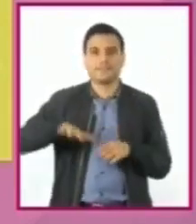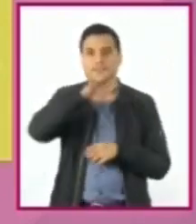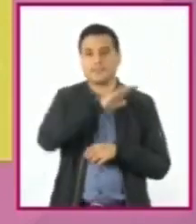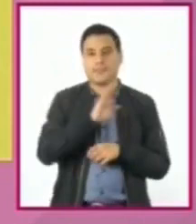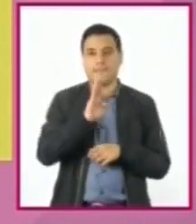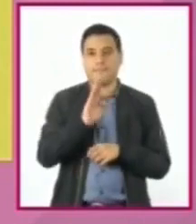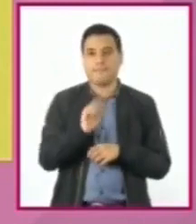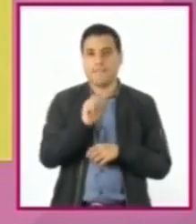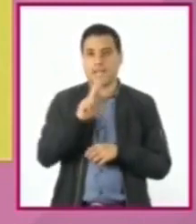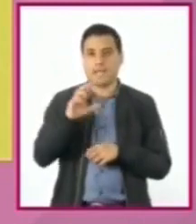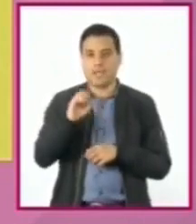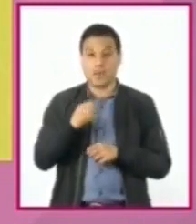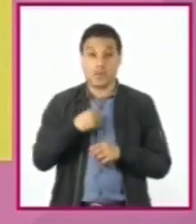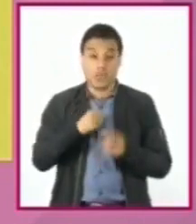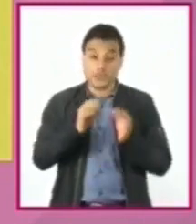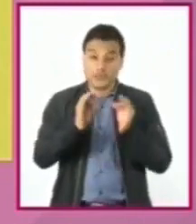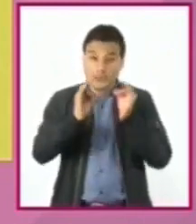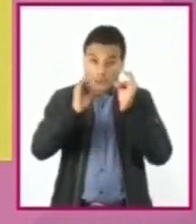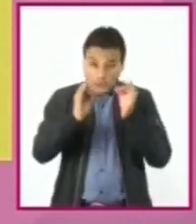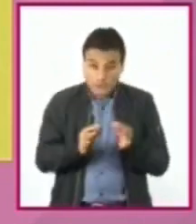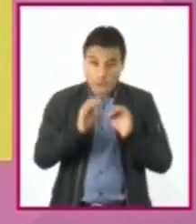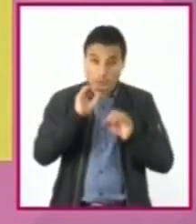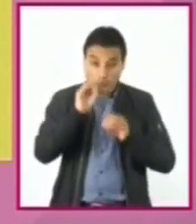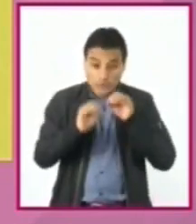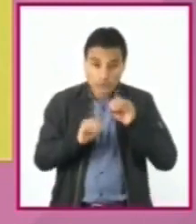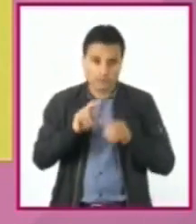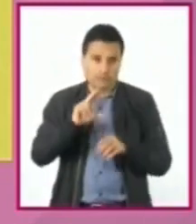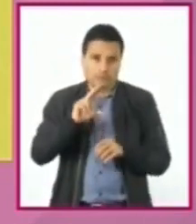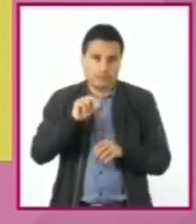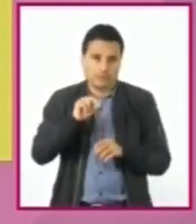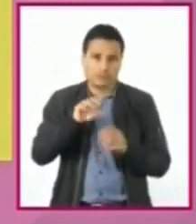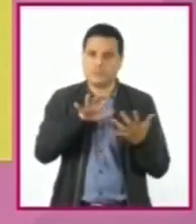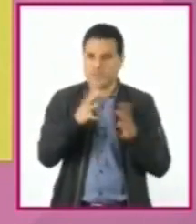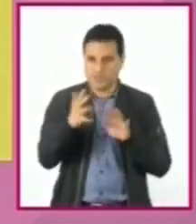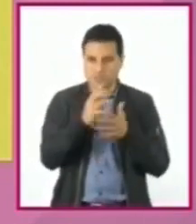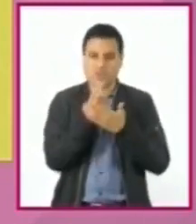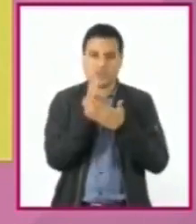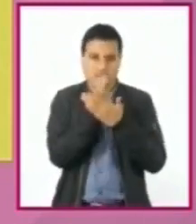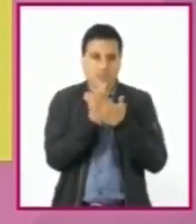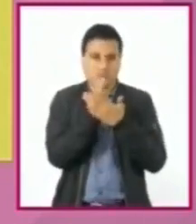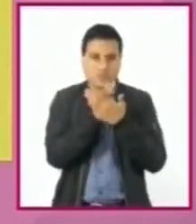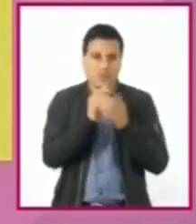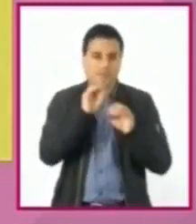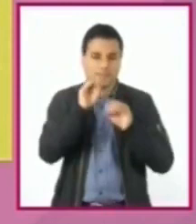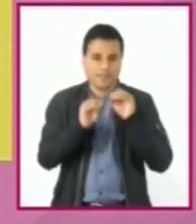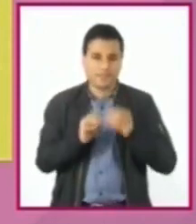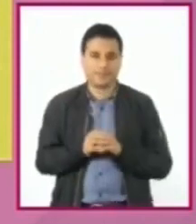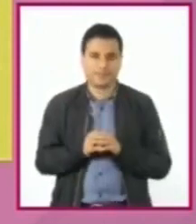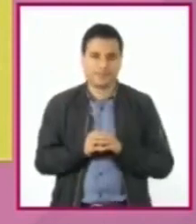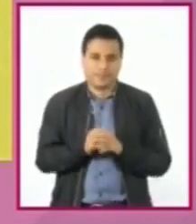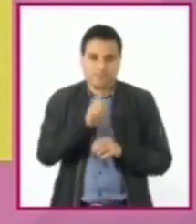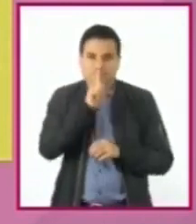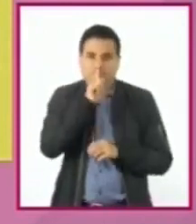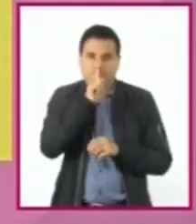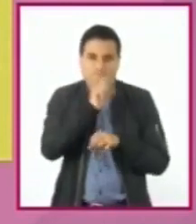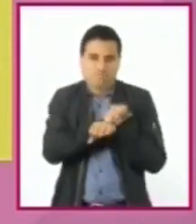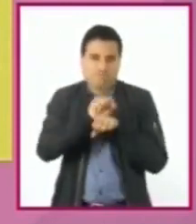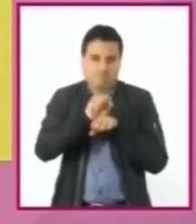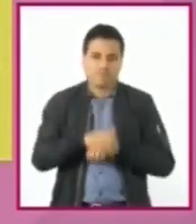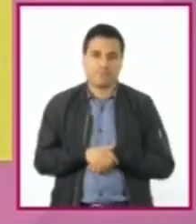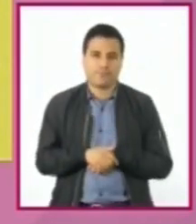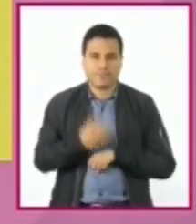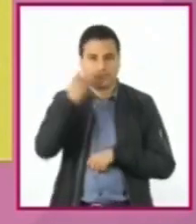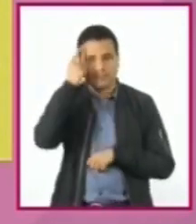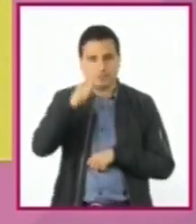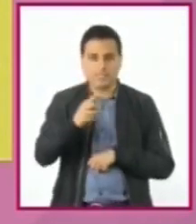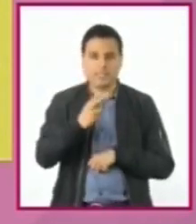Se realiza sin exactitud y no muestra detalle de lo representado, es decir, es un esbozo. Sirve